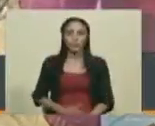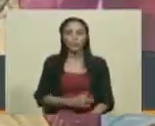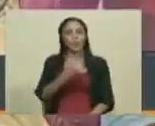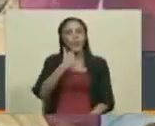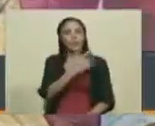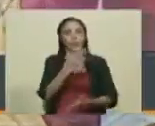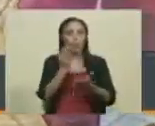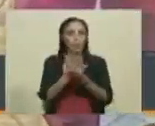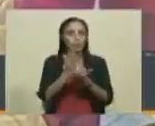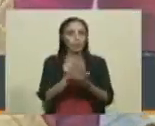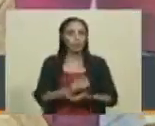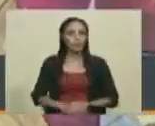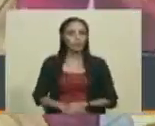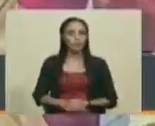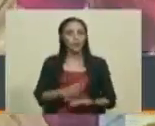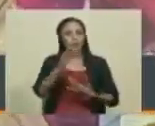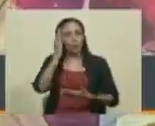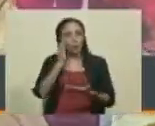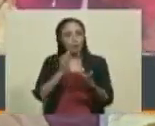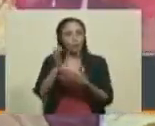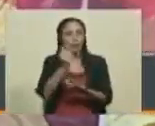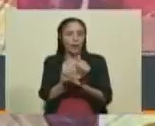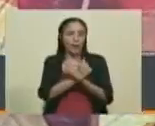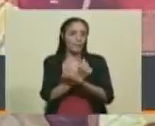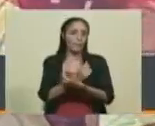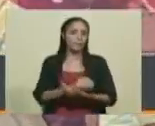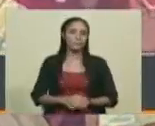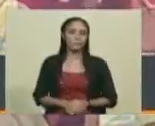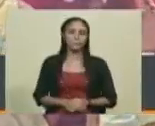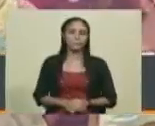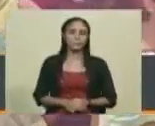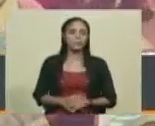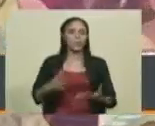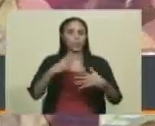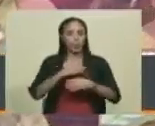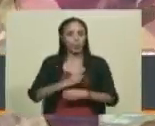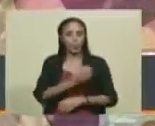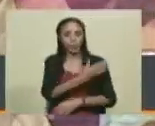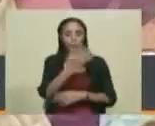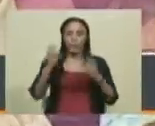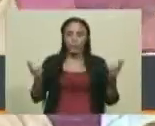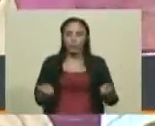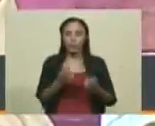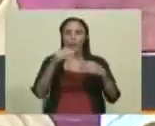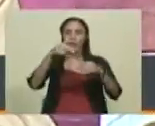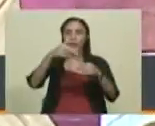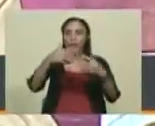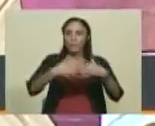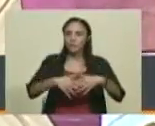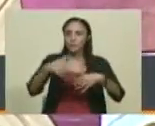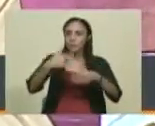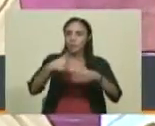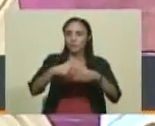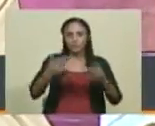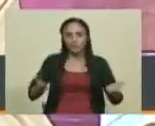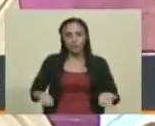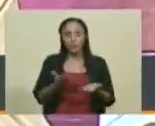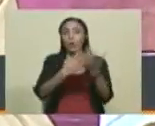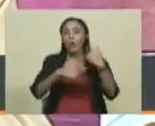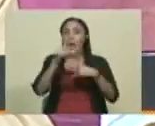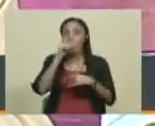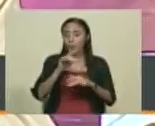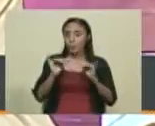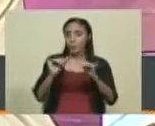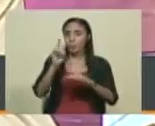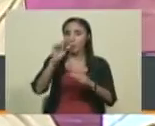digo, con la fe inmensa que me mueve, confío en la victoria de PDVSA. Vamos a tener un gran año